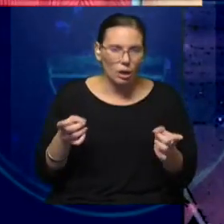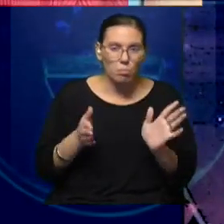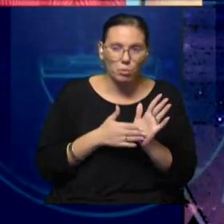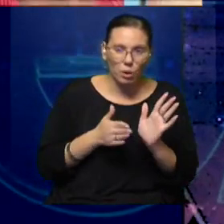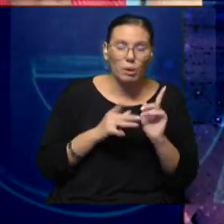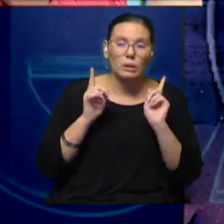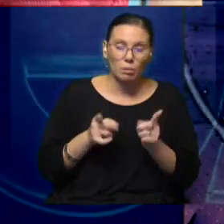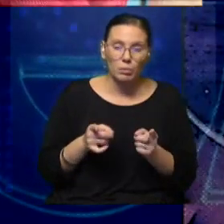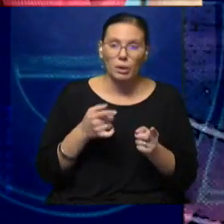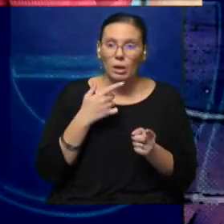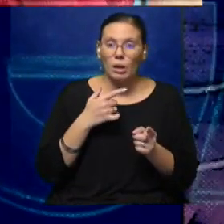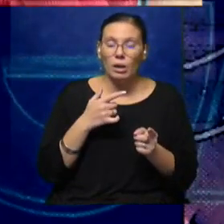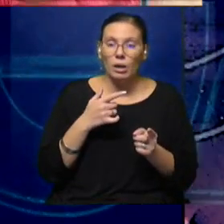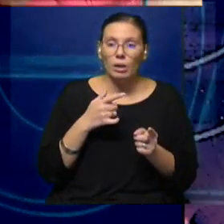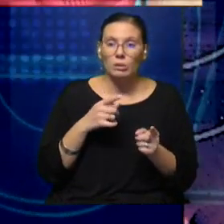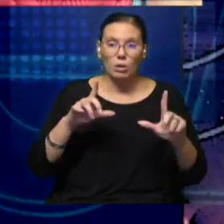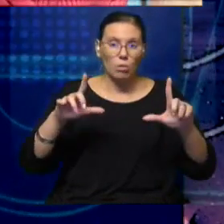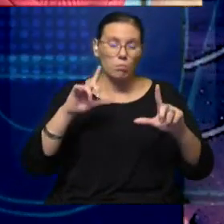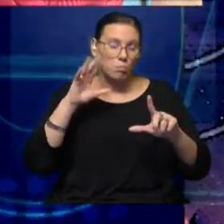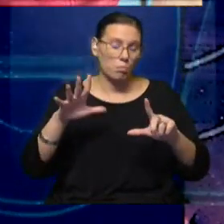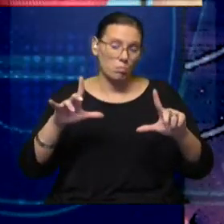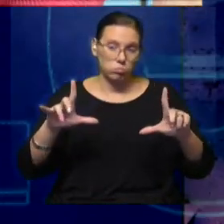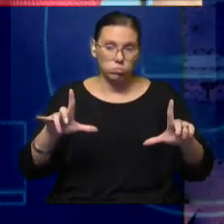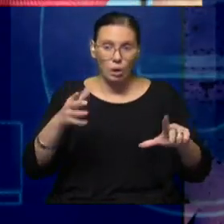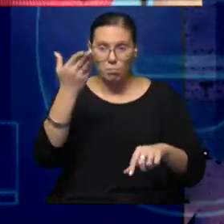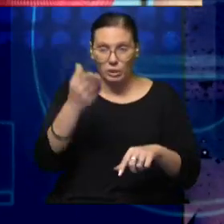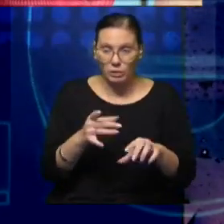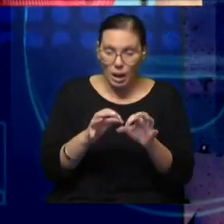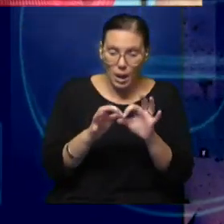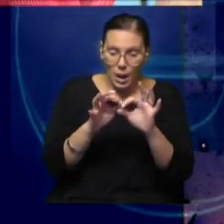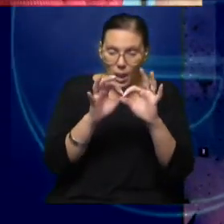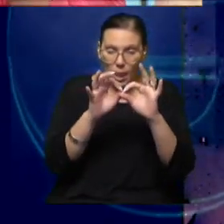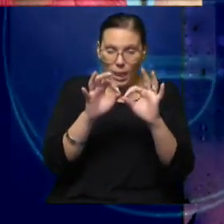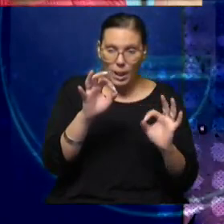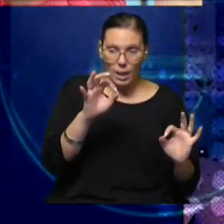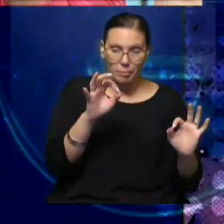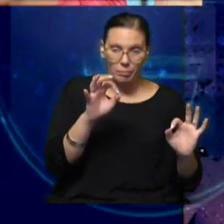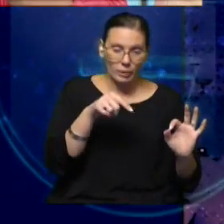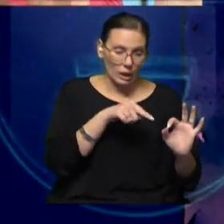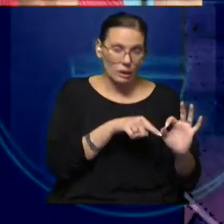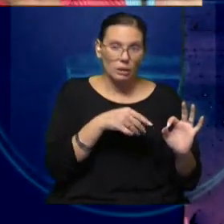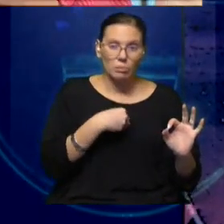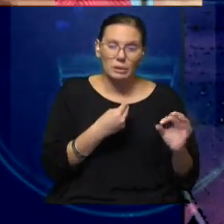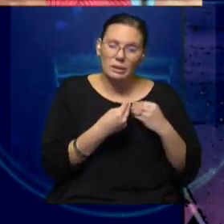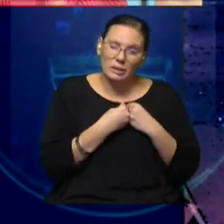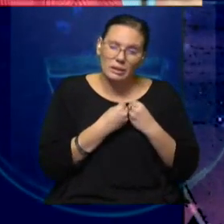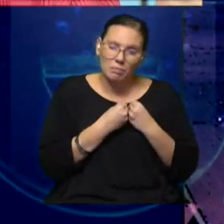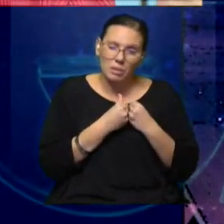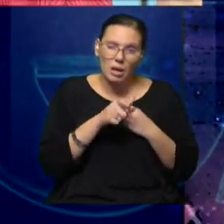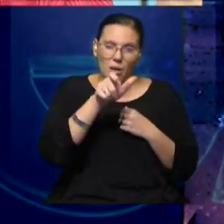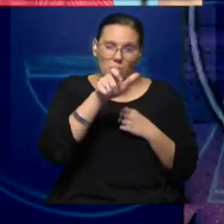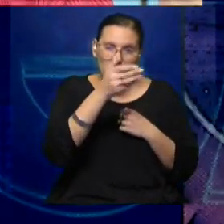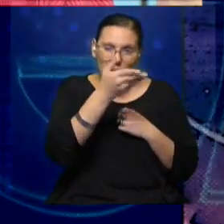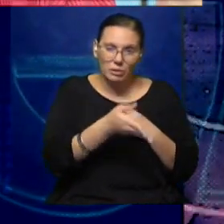cosas también influyen. Por ejemplo, si vos tenés un cuadro y el personaje está bien chiquitito abajo a la izquierda, eso te va a transmitir una cosa, te va a transmitir que el personaje